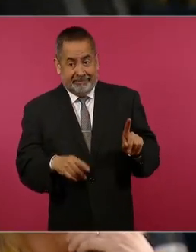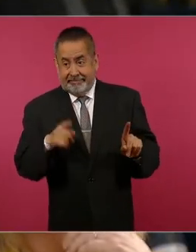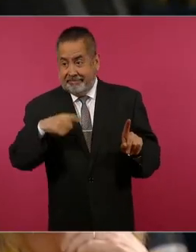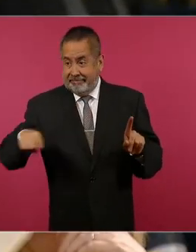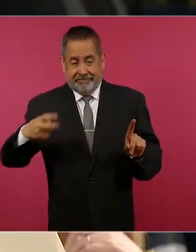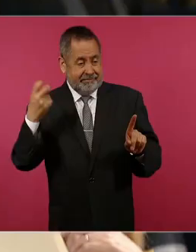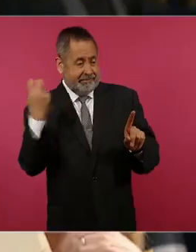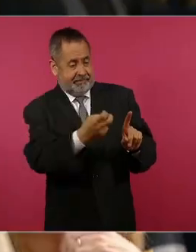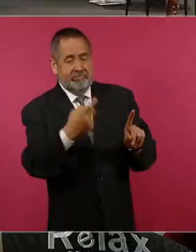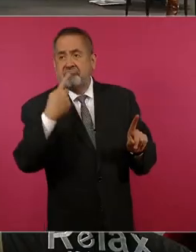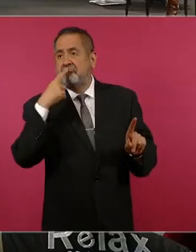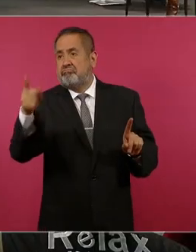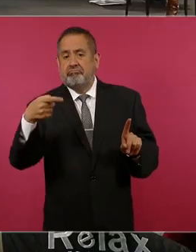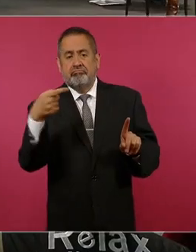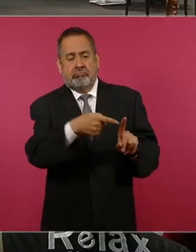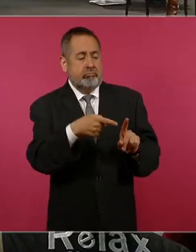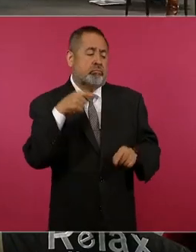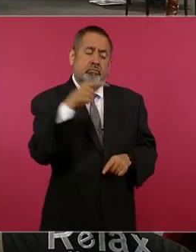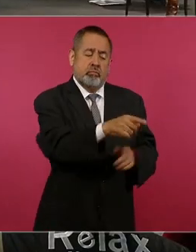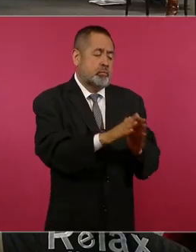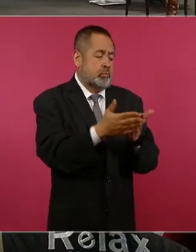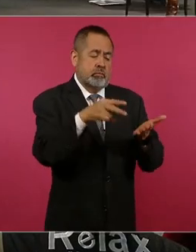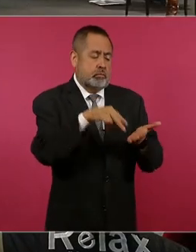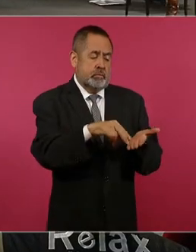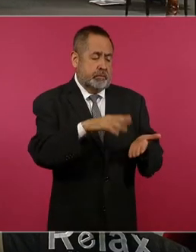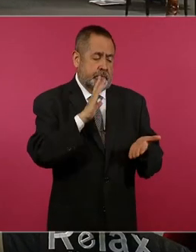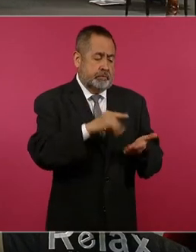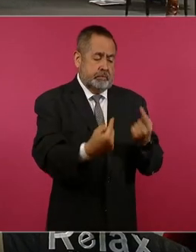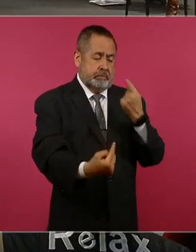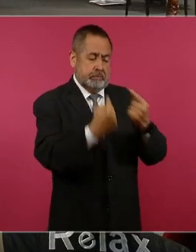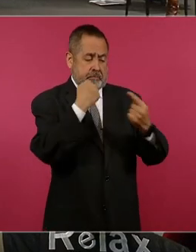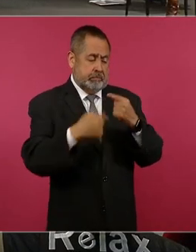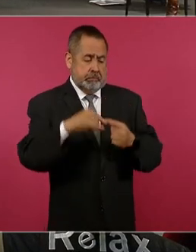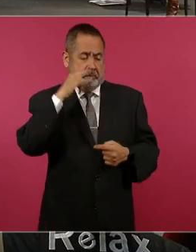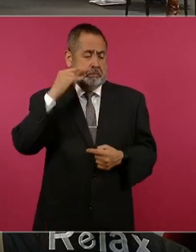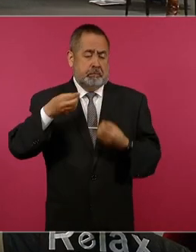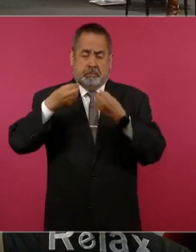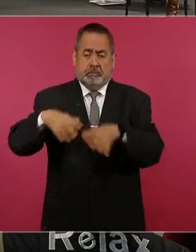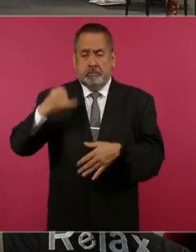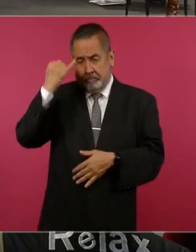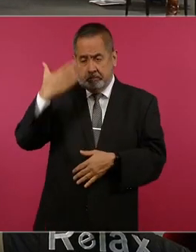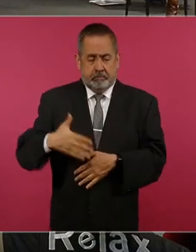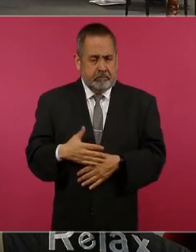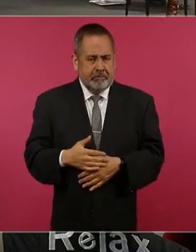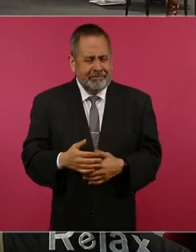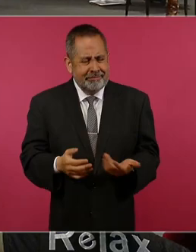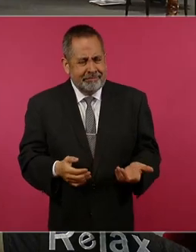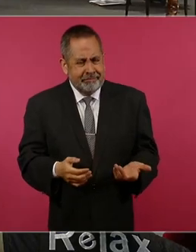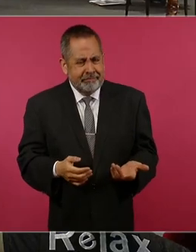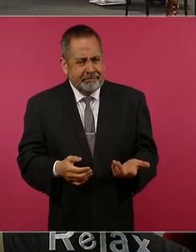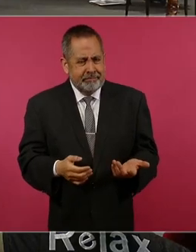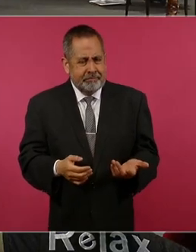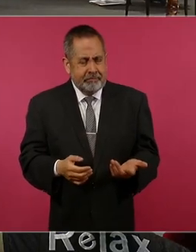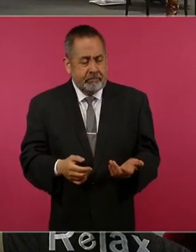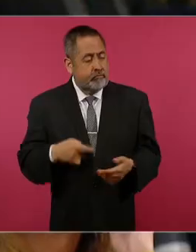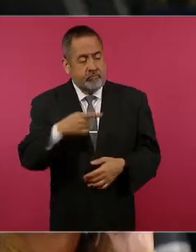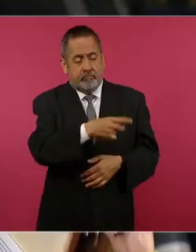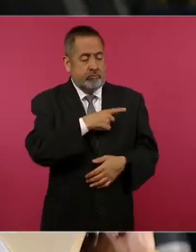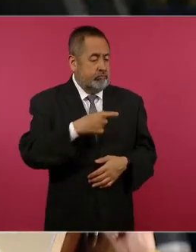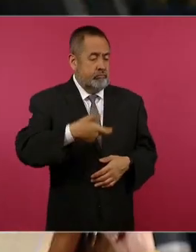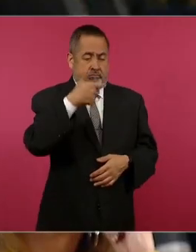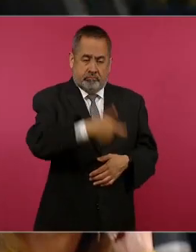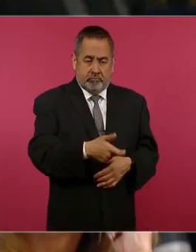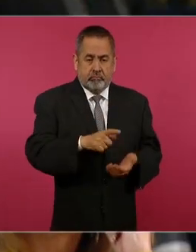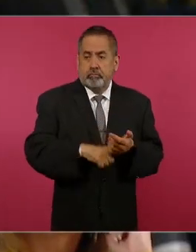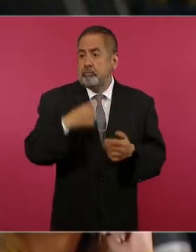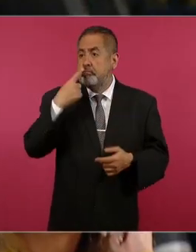le demandan por este libro porque dicen que es contra su prestigio de este medio de comunicación, porque tiene que pagar por lo menos